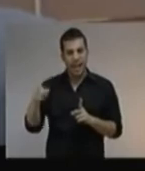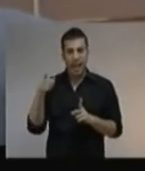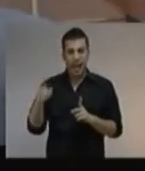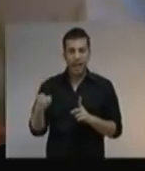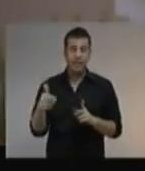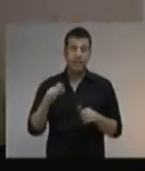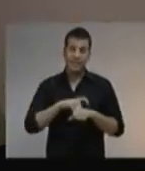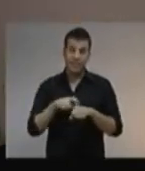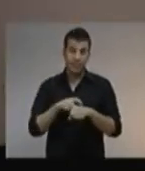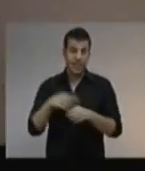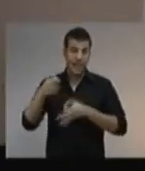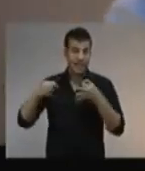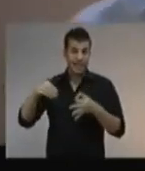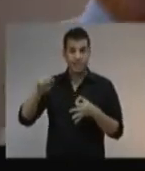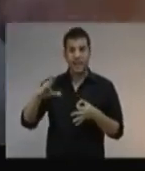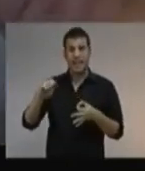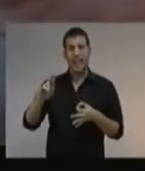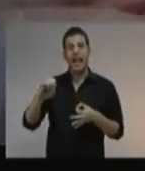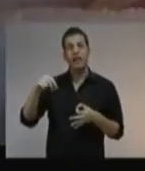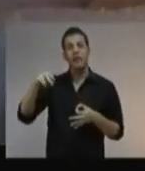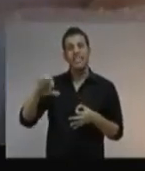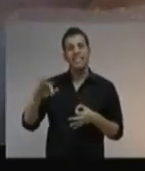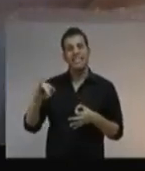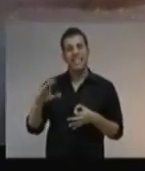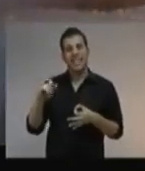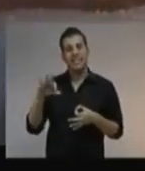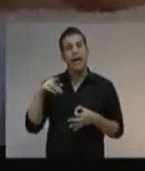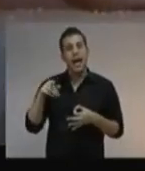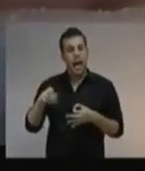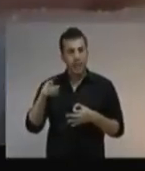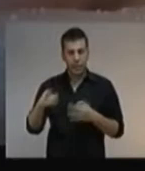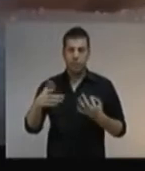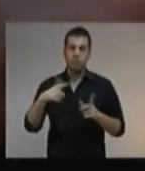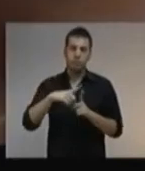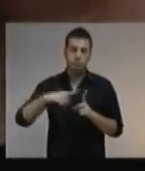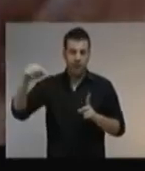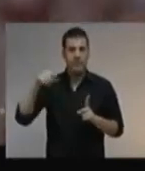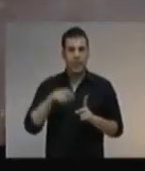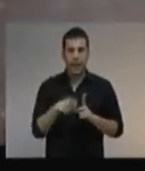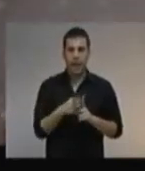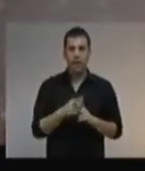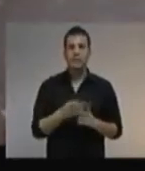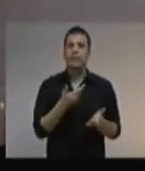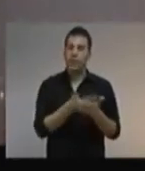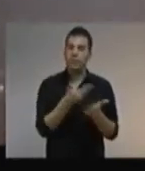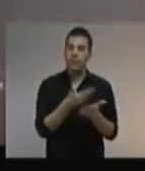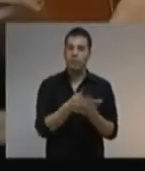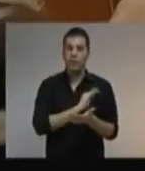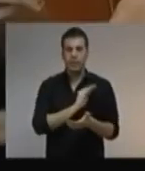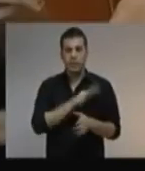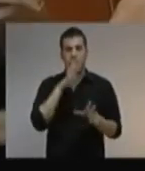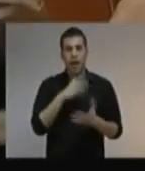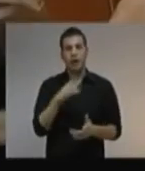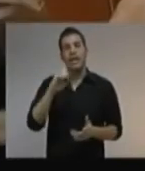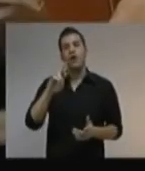originaria de las islas macaronésicas la convierten en una especie muy solicitada. Elegimos el vendaje corporal aloe vera